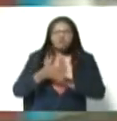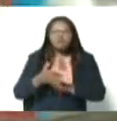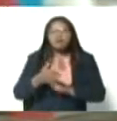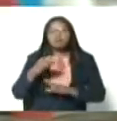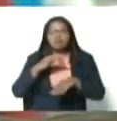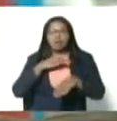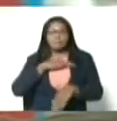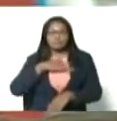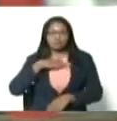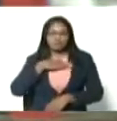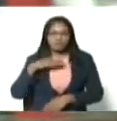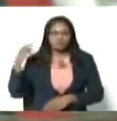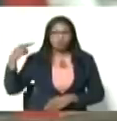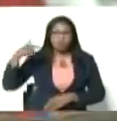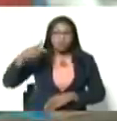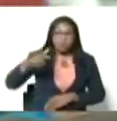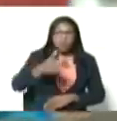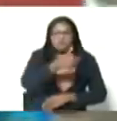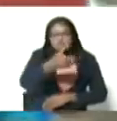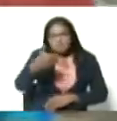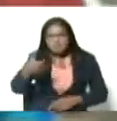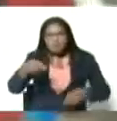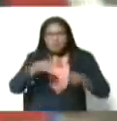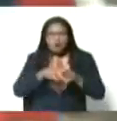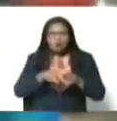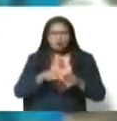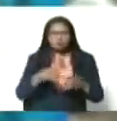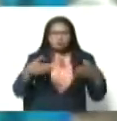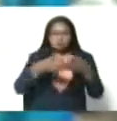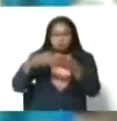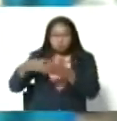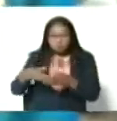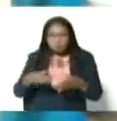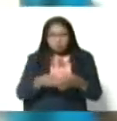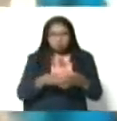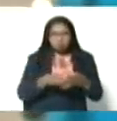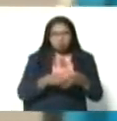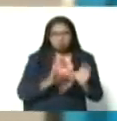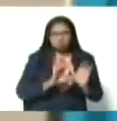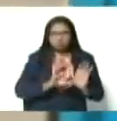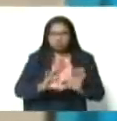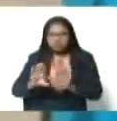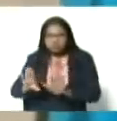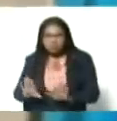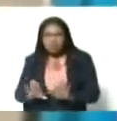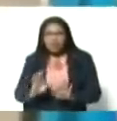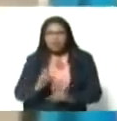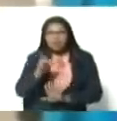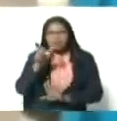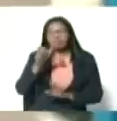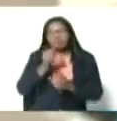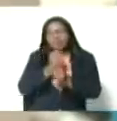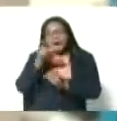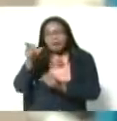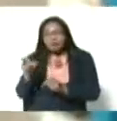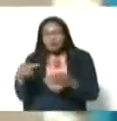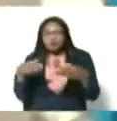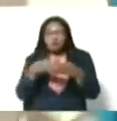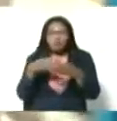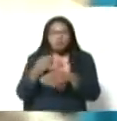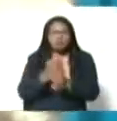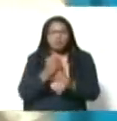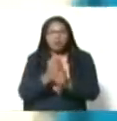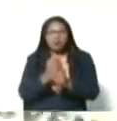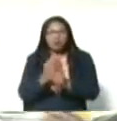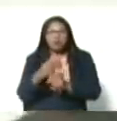Transporte de Venezuela, donde cada uno de los gremios y cada uno de los trabajadores del sector transporte han aportado su